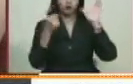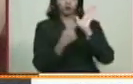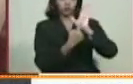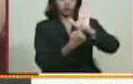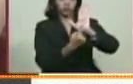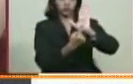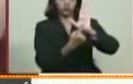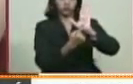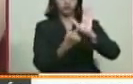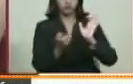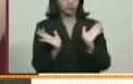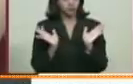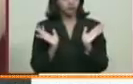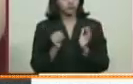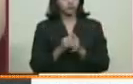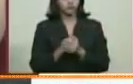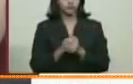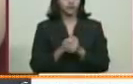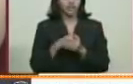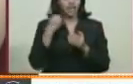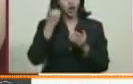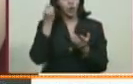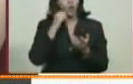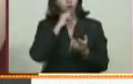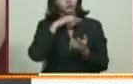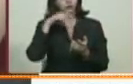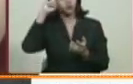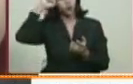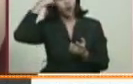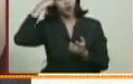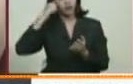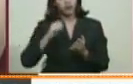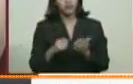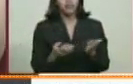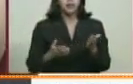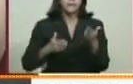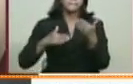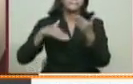pero es que más allá de ello, del